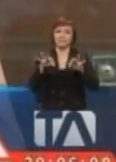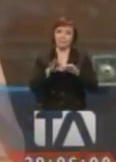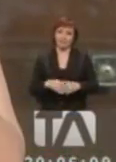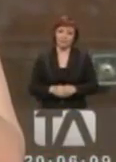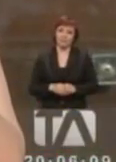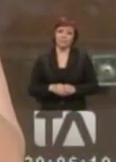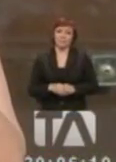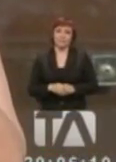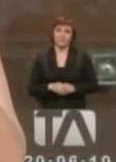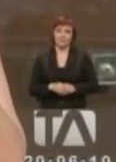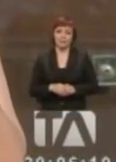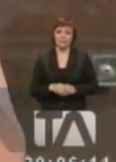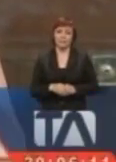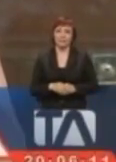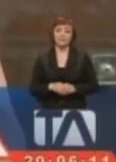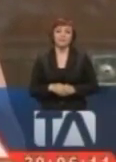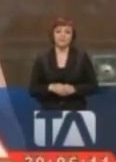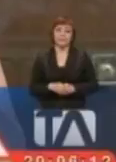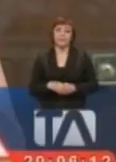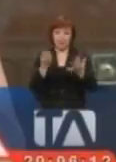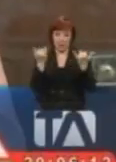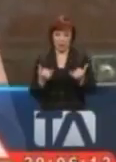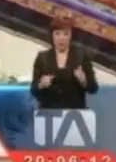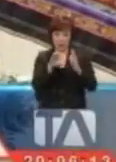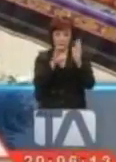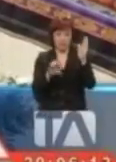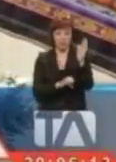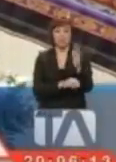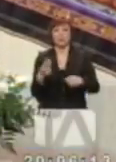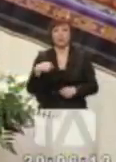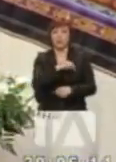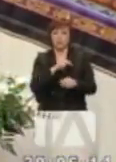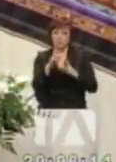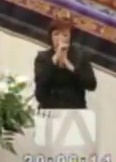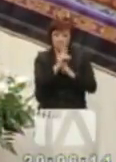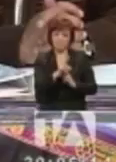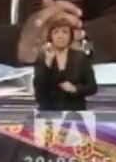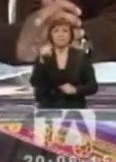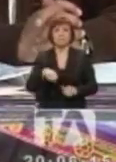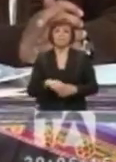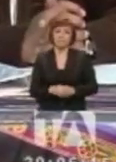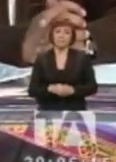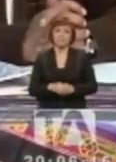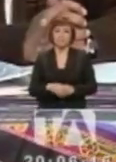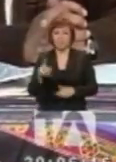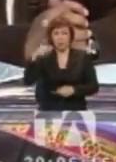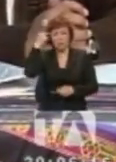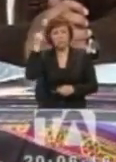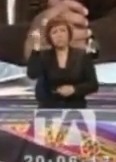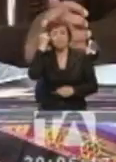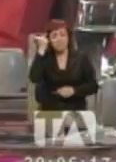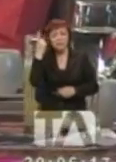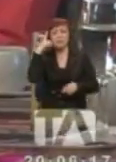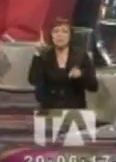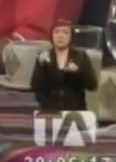Eso pues no es posible con la propia constitución en la mano, ¿sí? Para el gobierno este fue un acercamiento satisfactorio y las